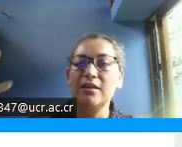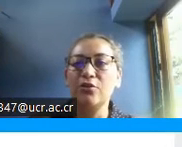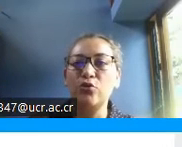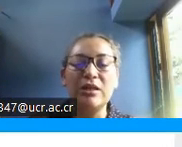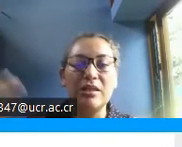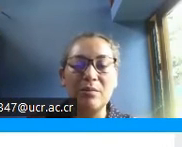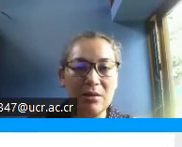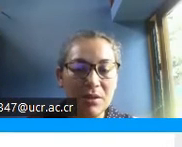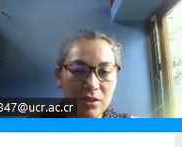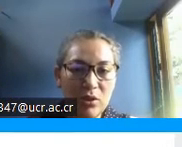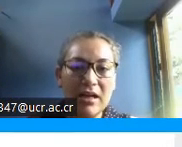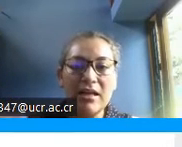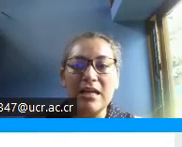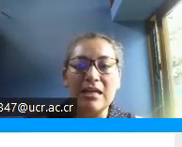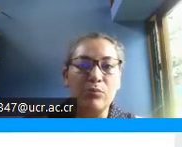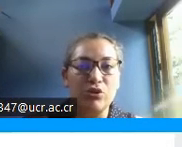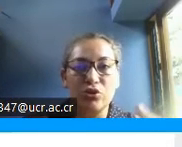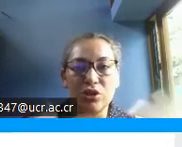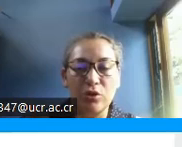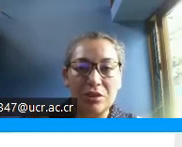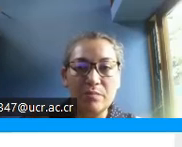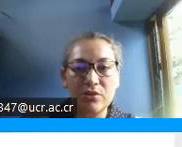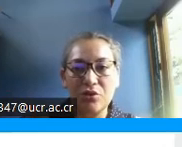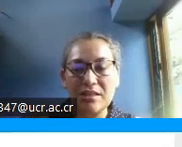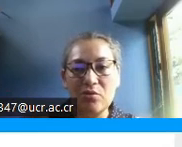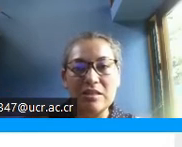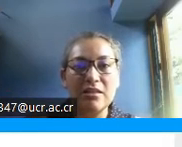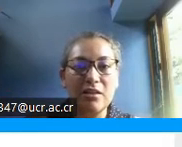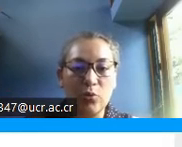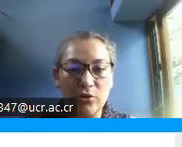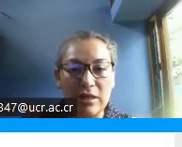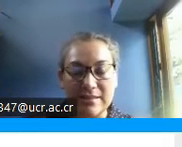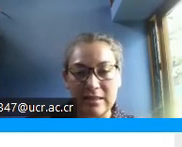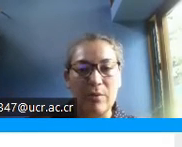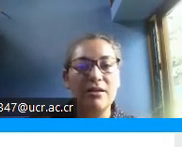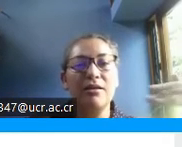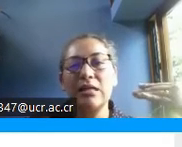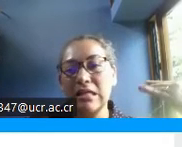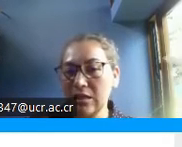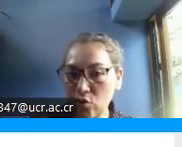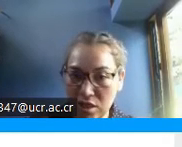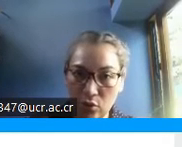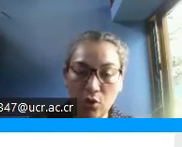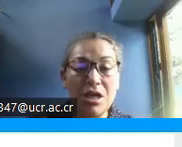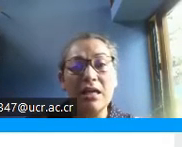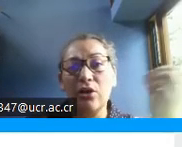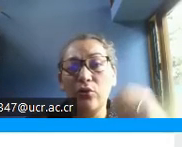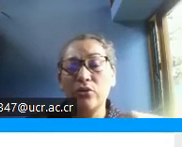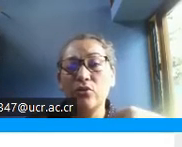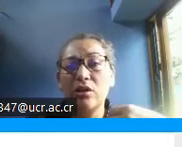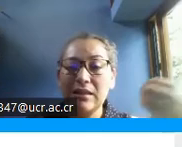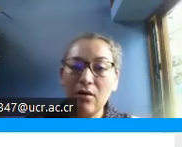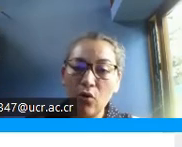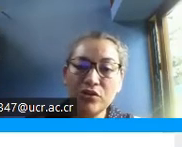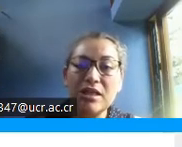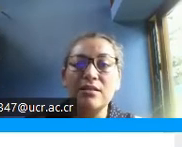estoy relatando una temática en particular, y pues yo quiero que todas las personas se vistan de acuerdo a este tema. Y el sonido, que no